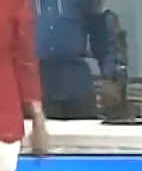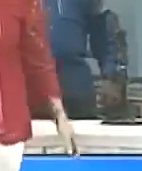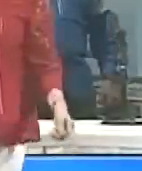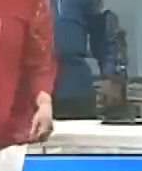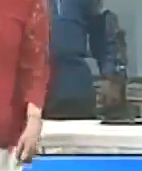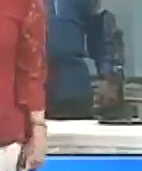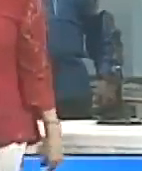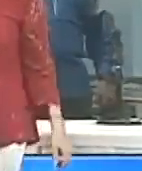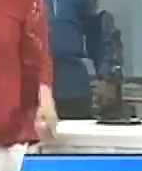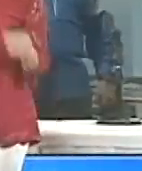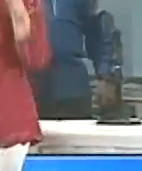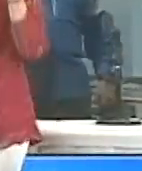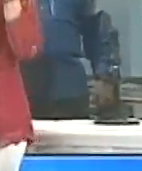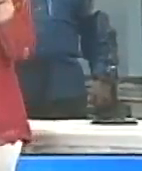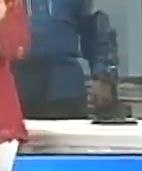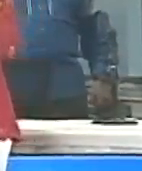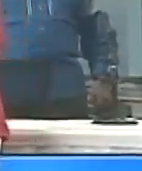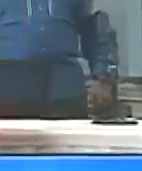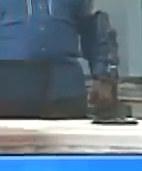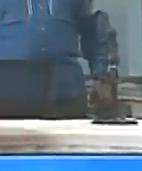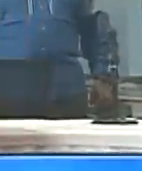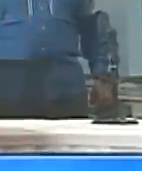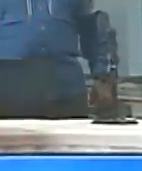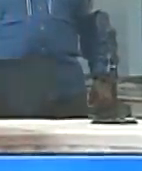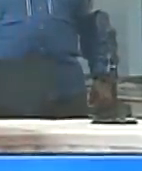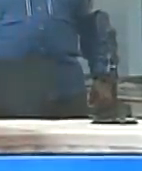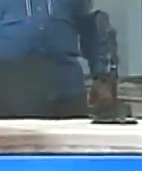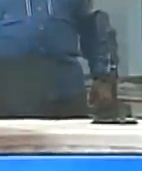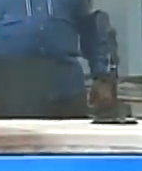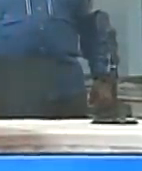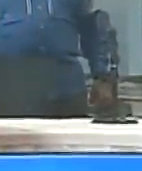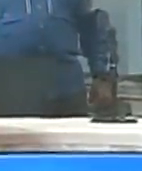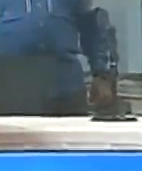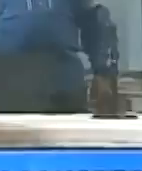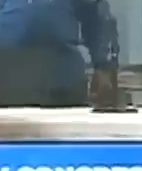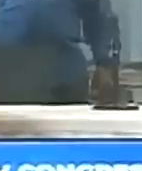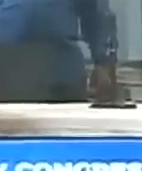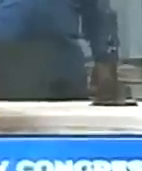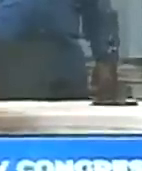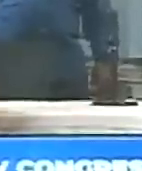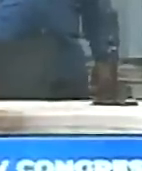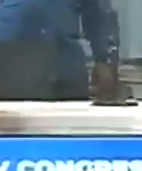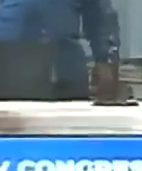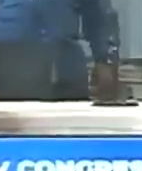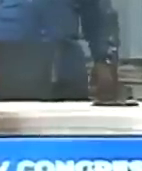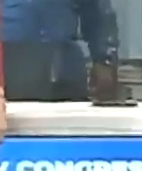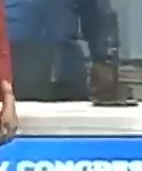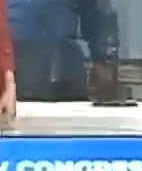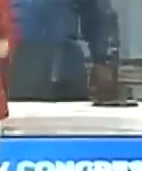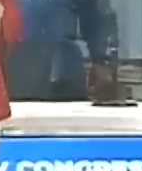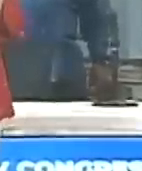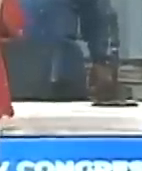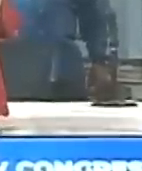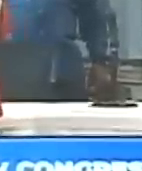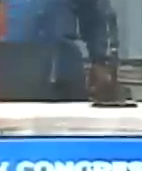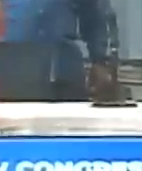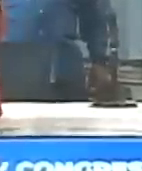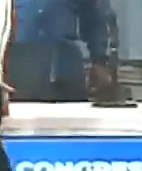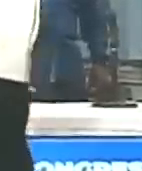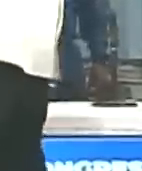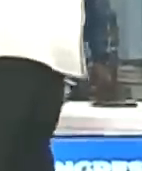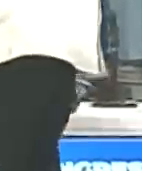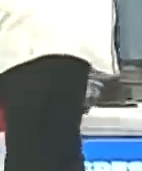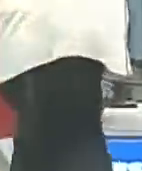Nicolás Maduro Moros durante el congreso de los trabajadores y trabajadoras del